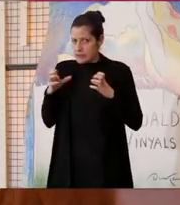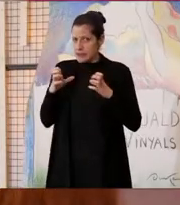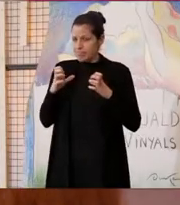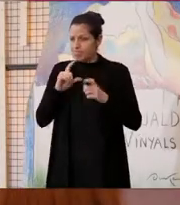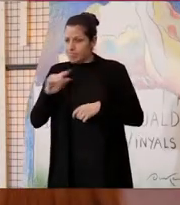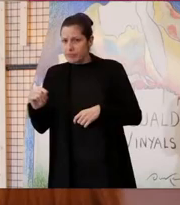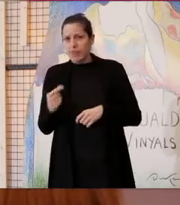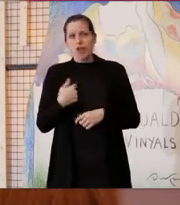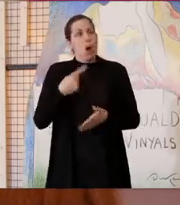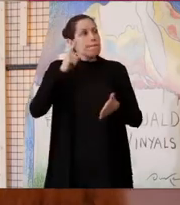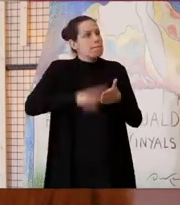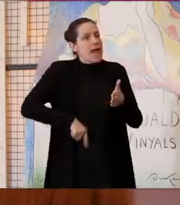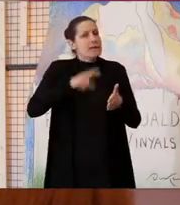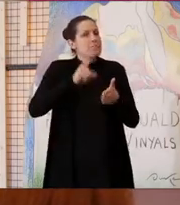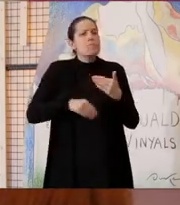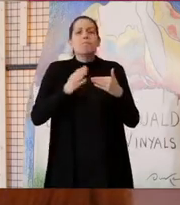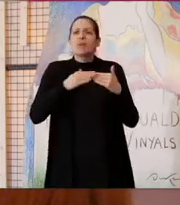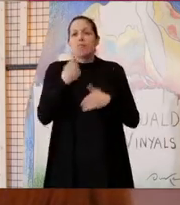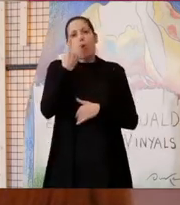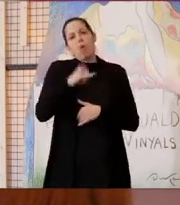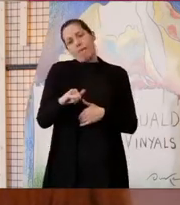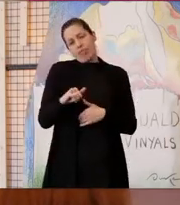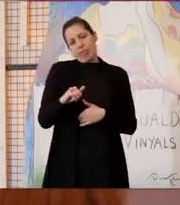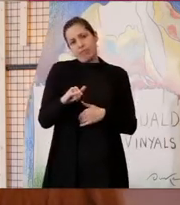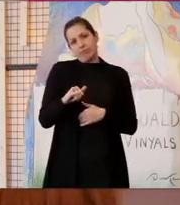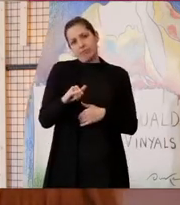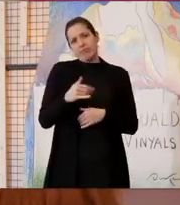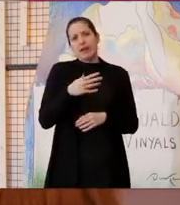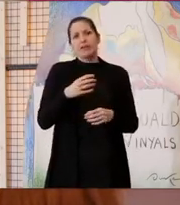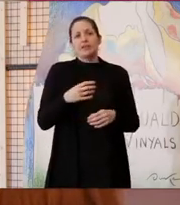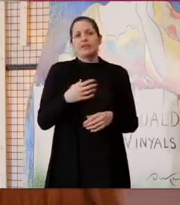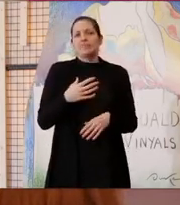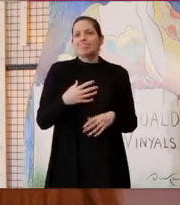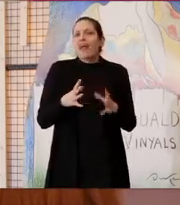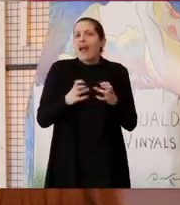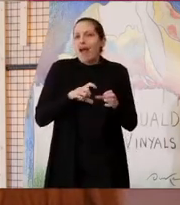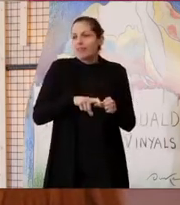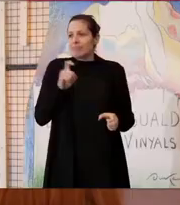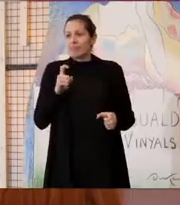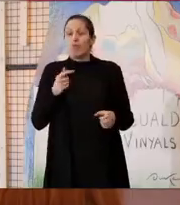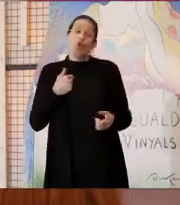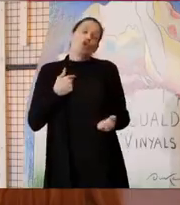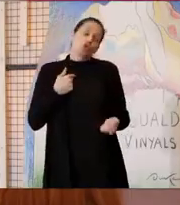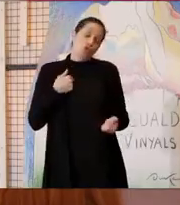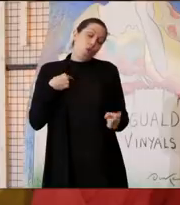una vez por mes Sí sí Bueno como soy optimista